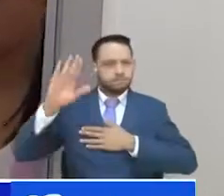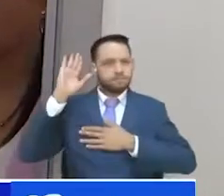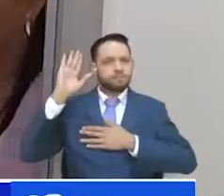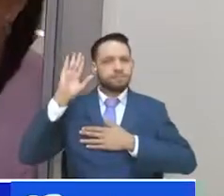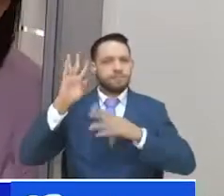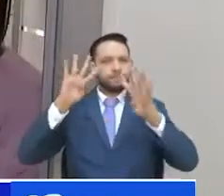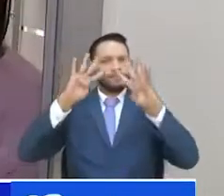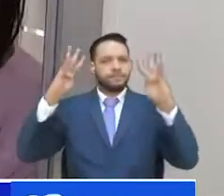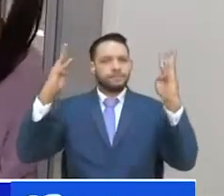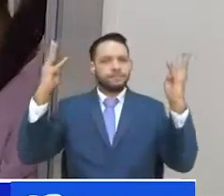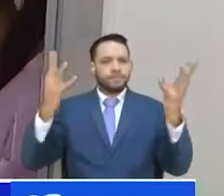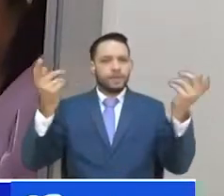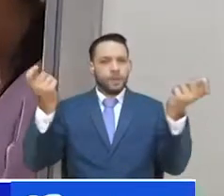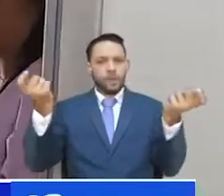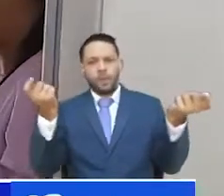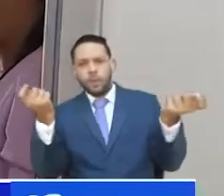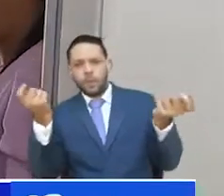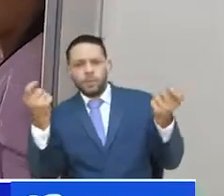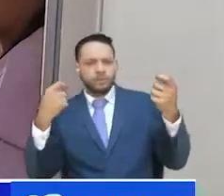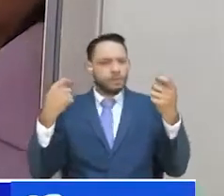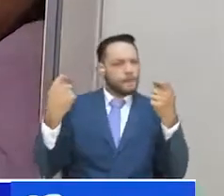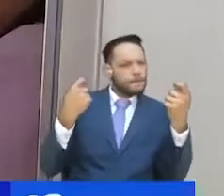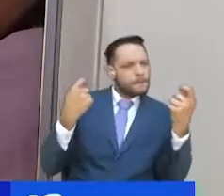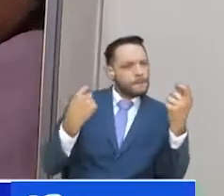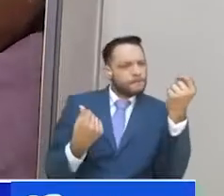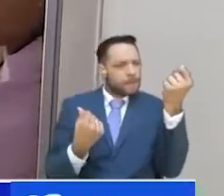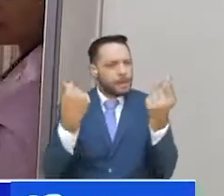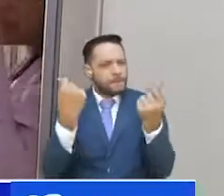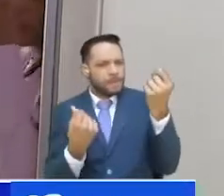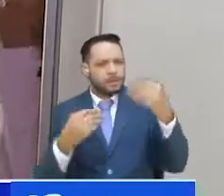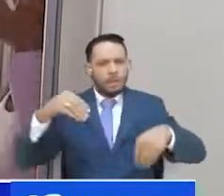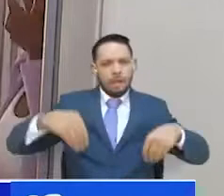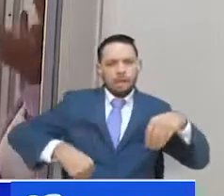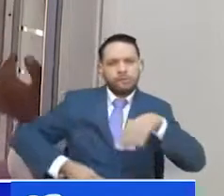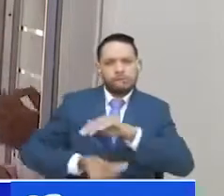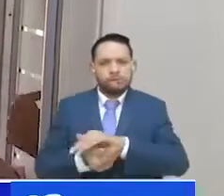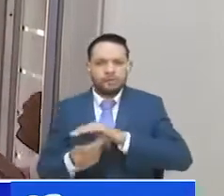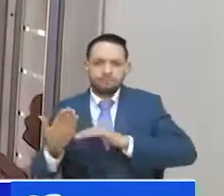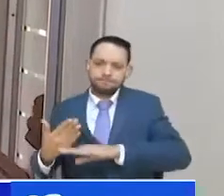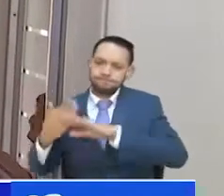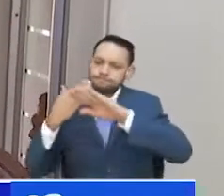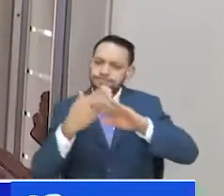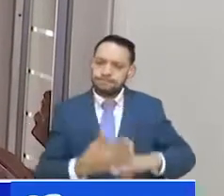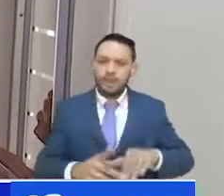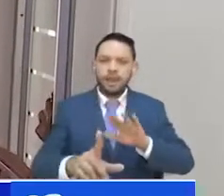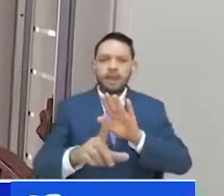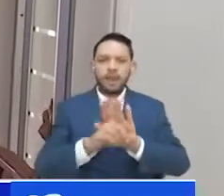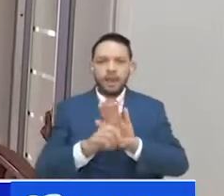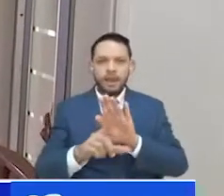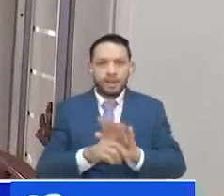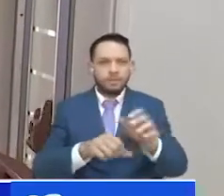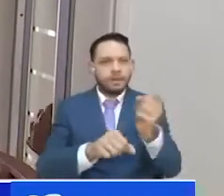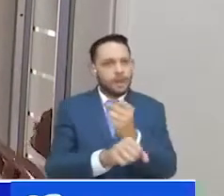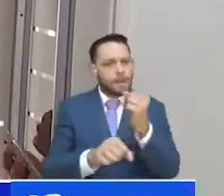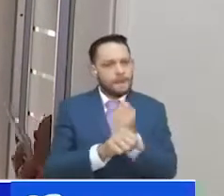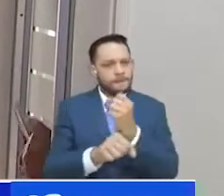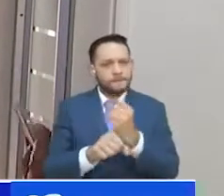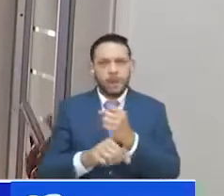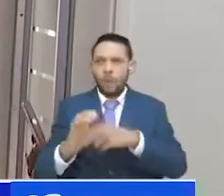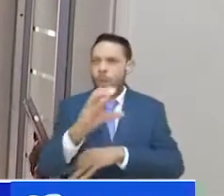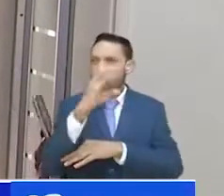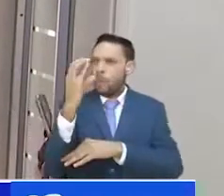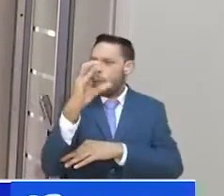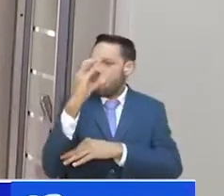en el mundo, que es controlar al Ejecutivo para inhibir la corrupción y la ineficiencia, legislar para hacer grandes transformaciones que requiere Colombia, en